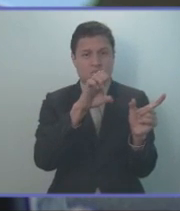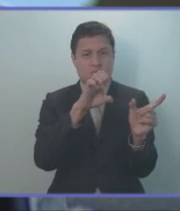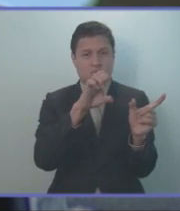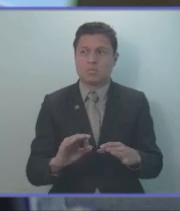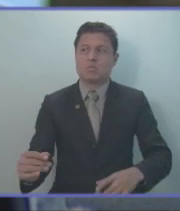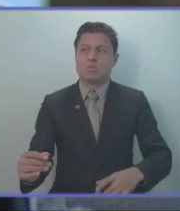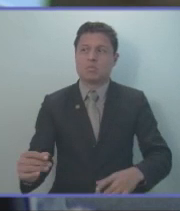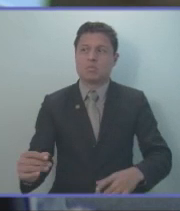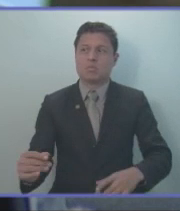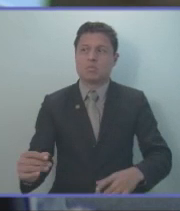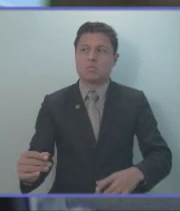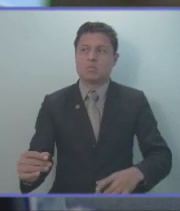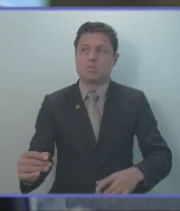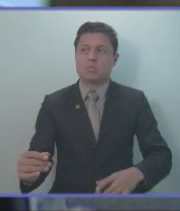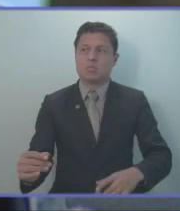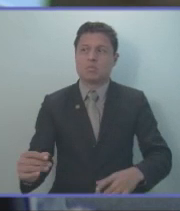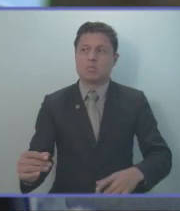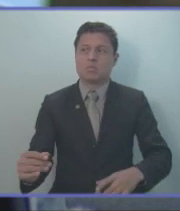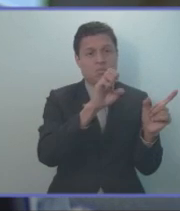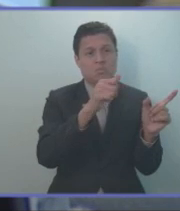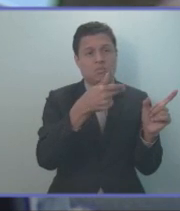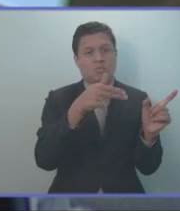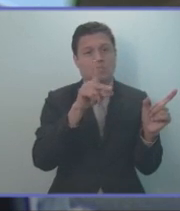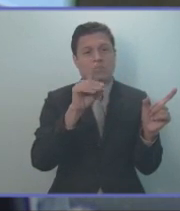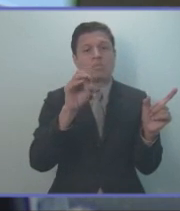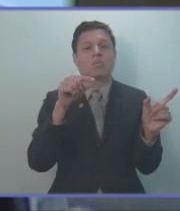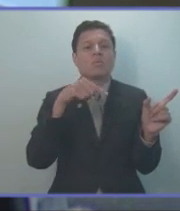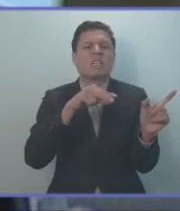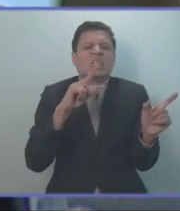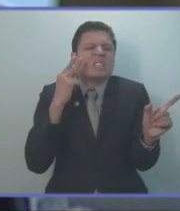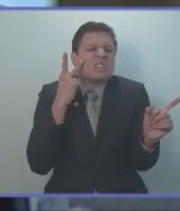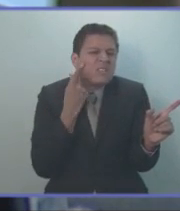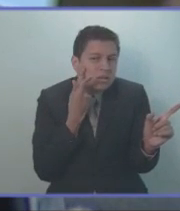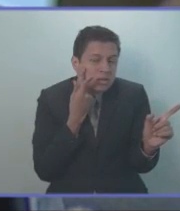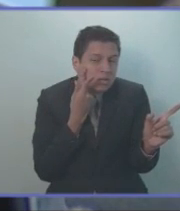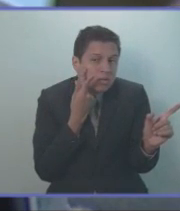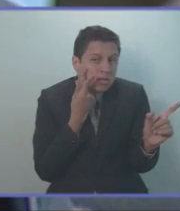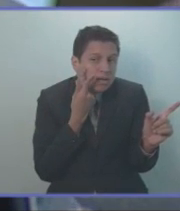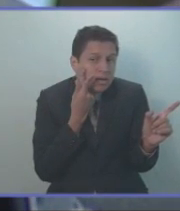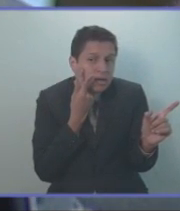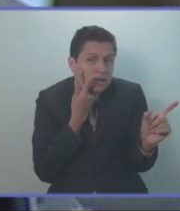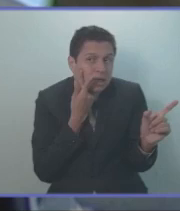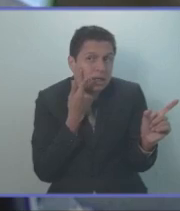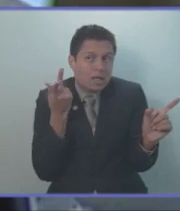El vocablo desechado debe entenderse como rechazo